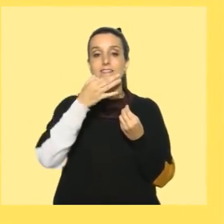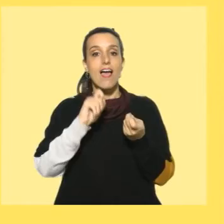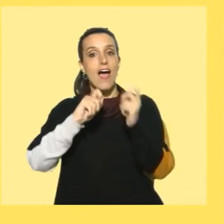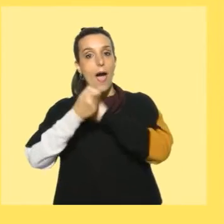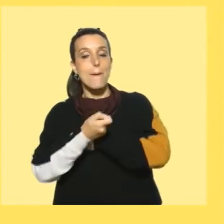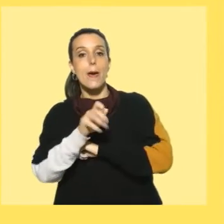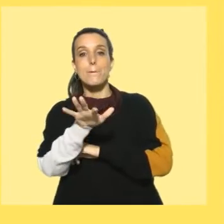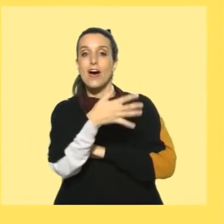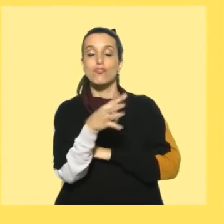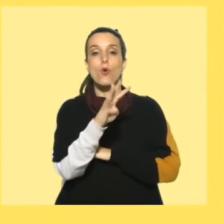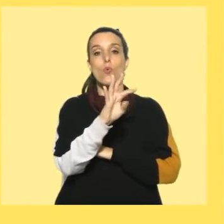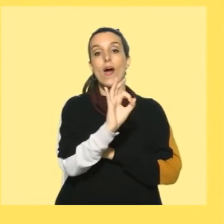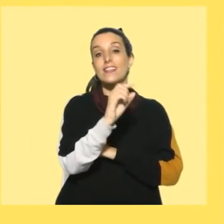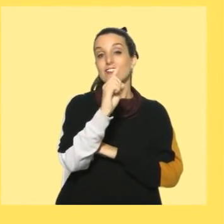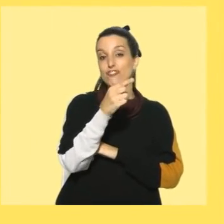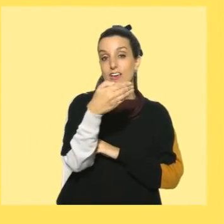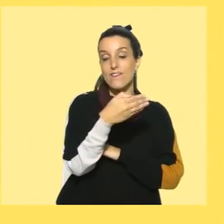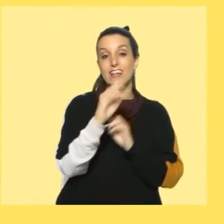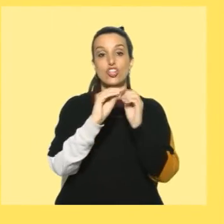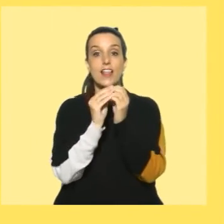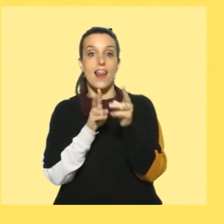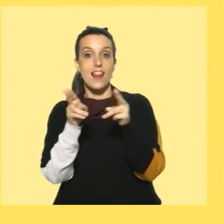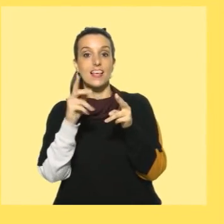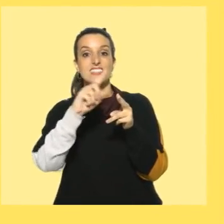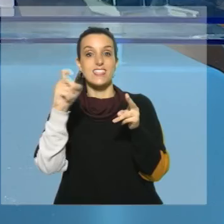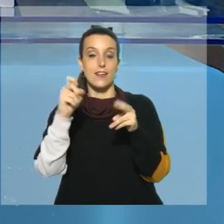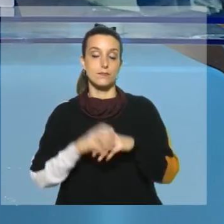oscilan entre 40 gb y 100 gigas